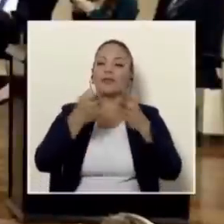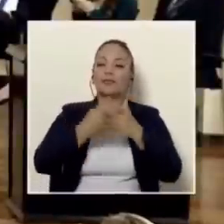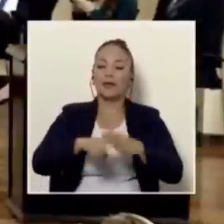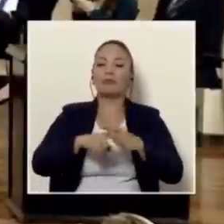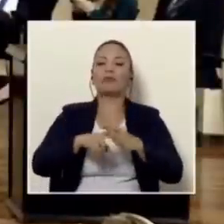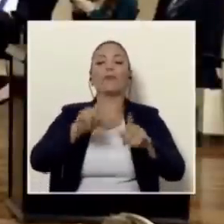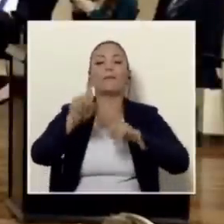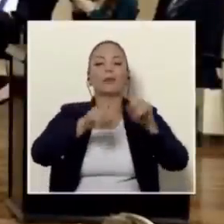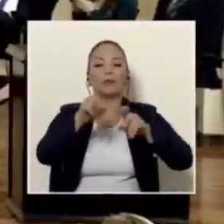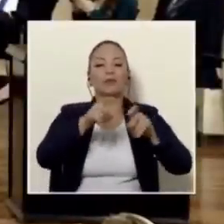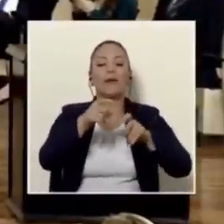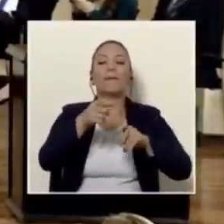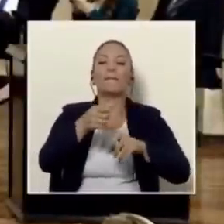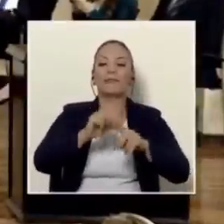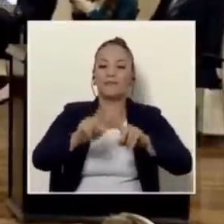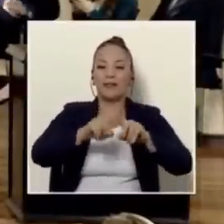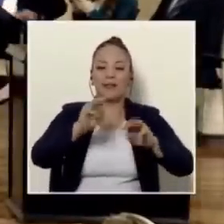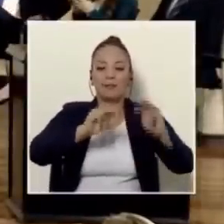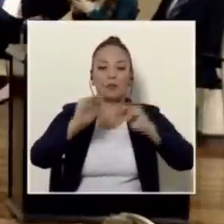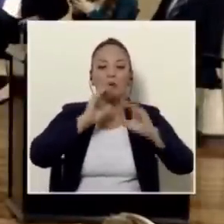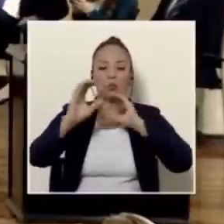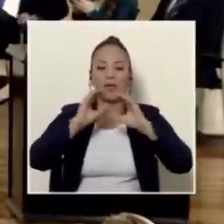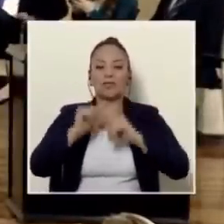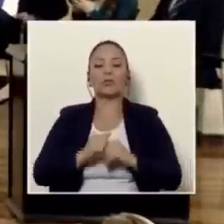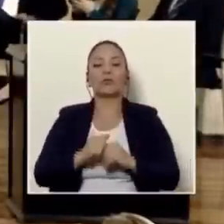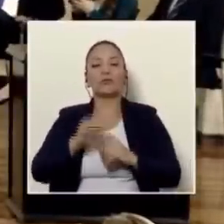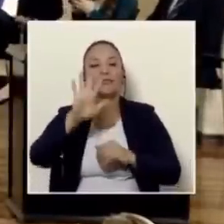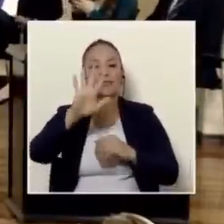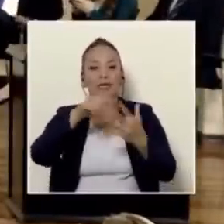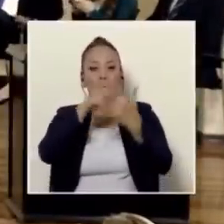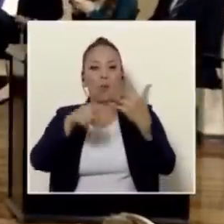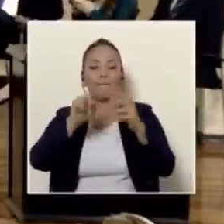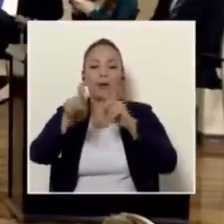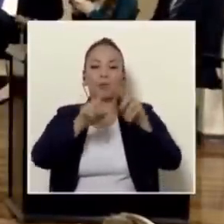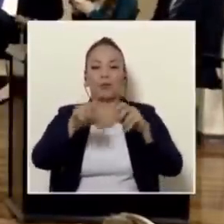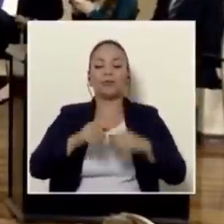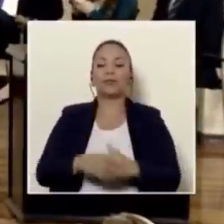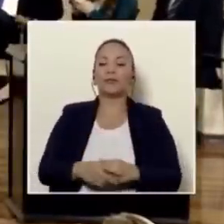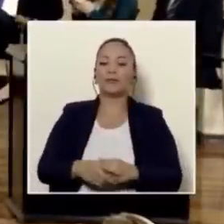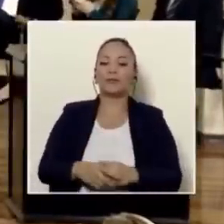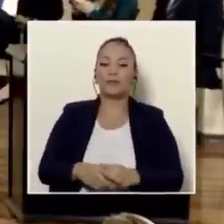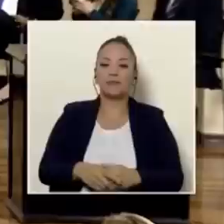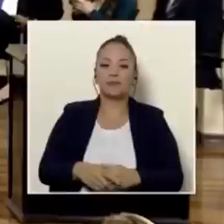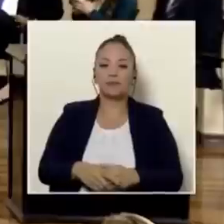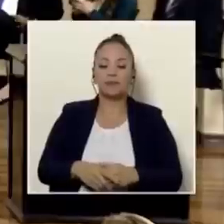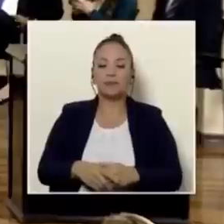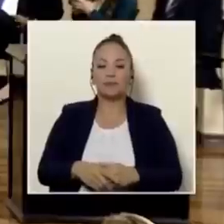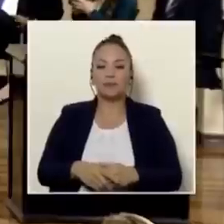momento iniciamos con las consultas de los medios de comunicación. Tenemos espacio para 5 preguntas.